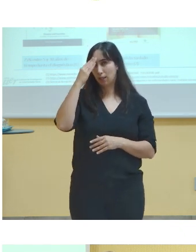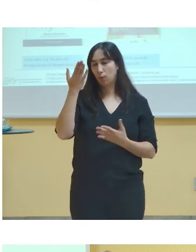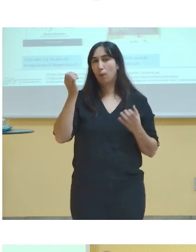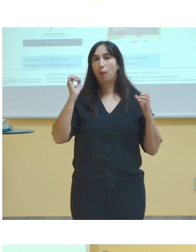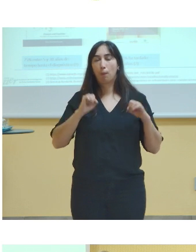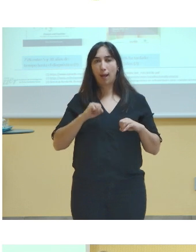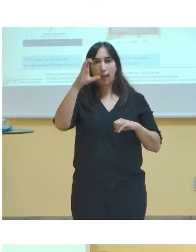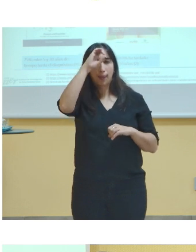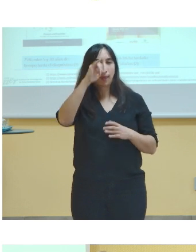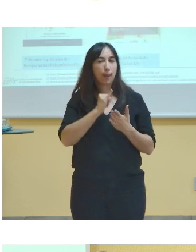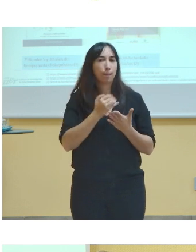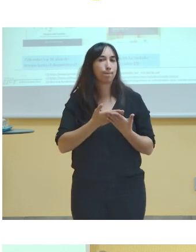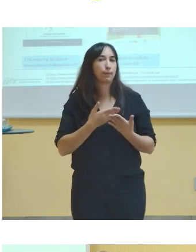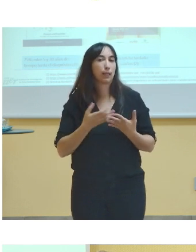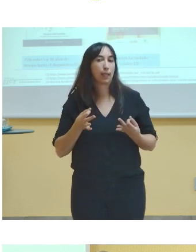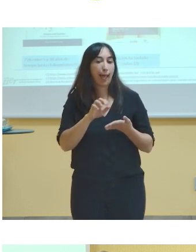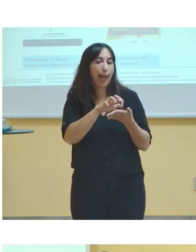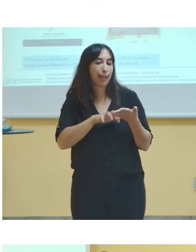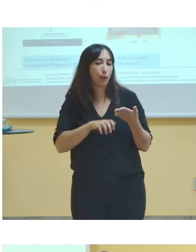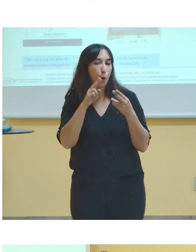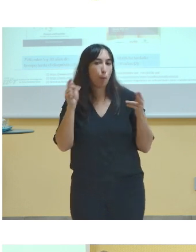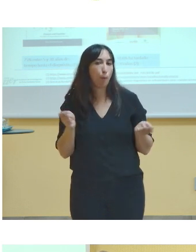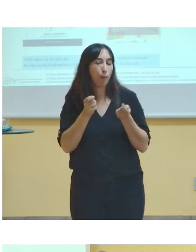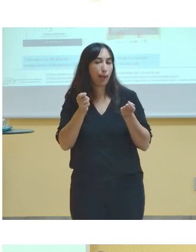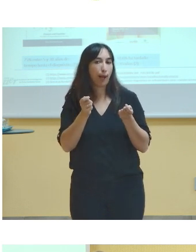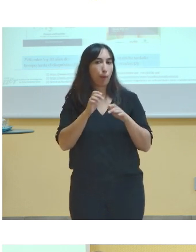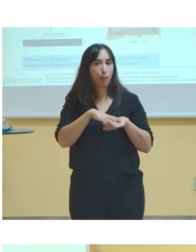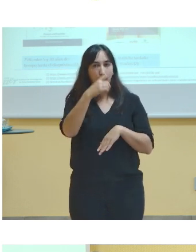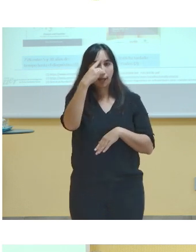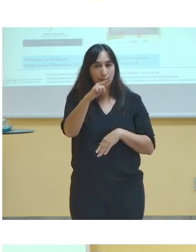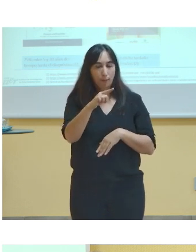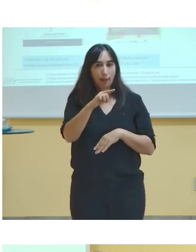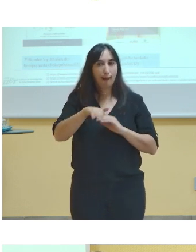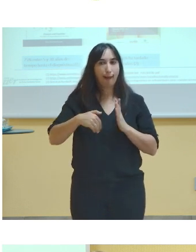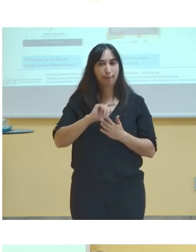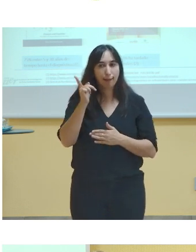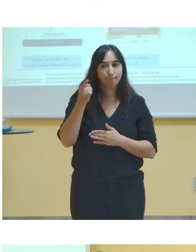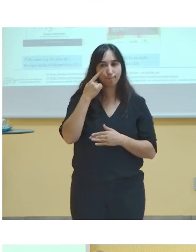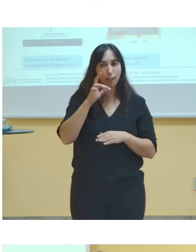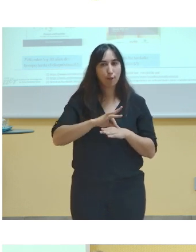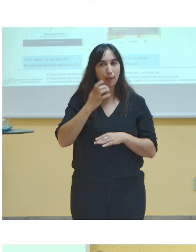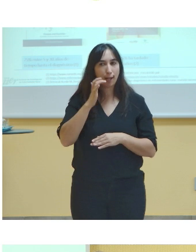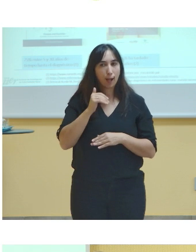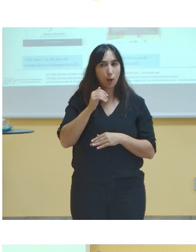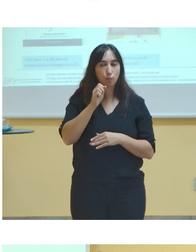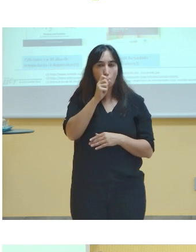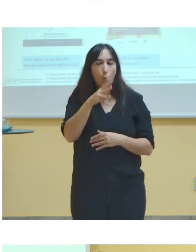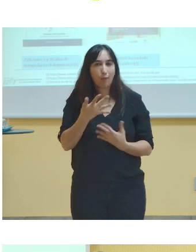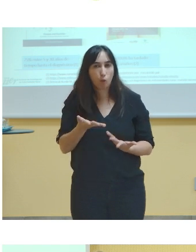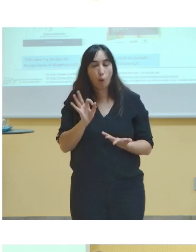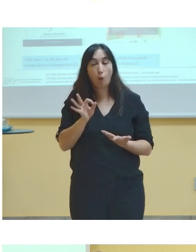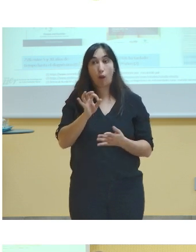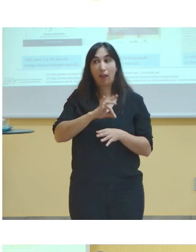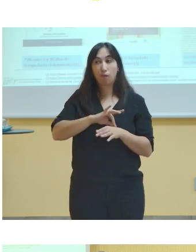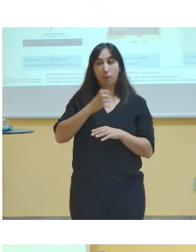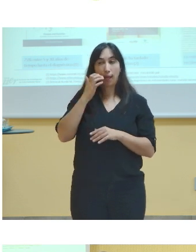evidencia científica? ¿Qué artículos hay publicados que nos digan cuánto tiempo se tarda en diagnosticar una enfermedad rara? ¿Y de las enfermedades raras